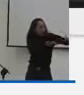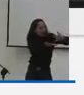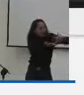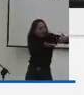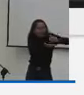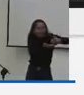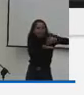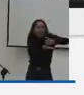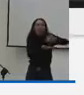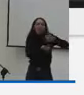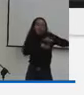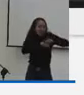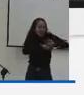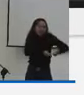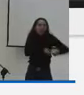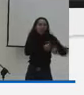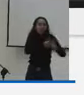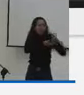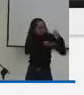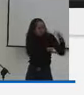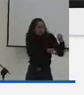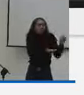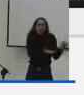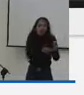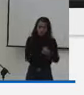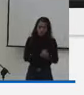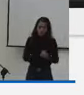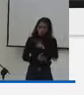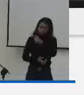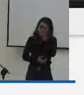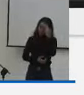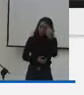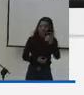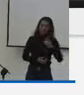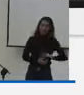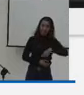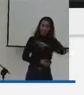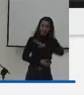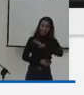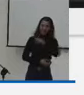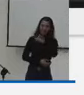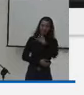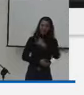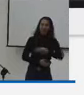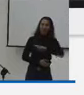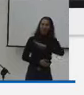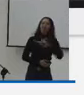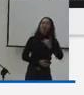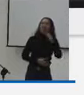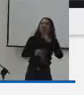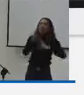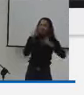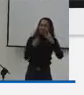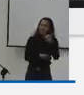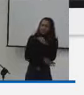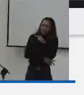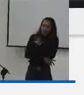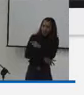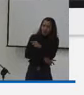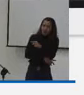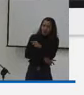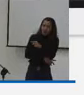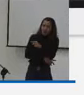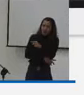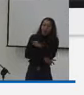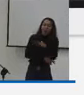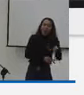directrices su financiación aquí el doctor Juan Diego muy bien lo sabe cuando fue alcalde del municipio de La Estrella conoció de primera mano por